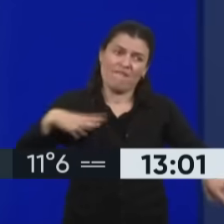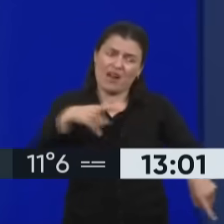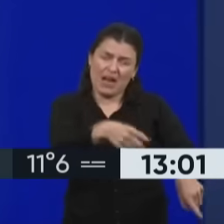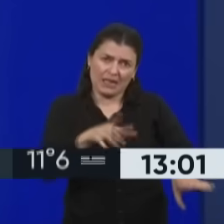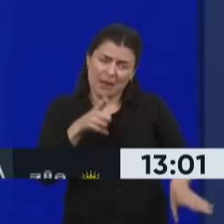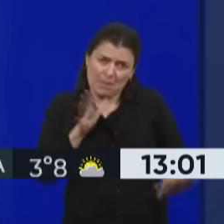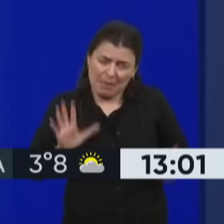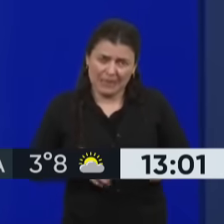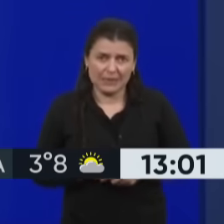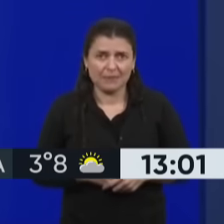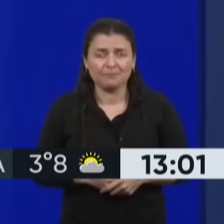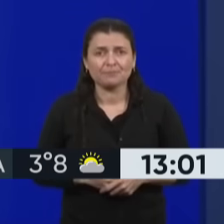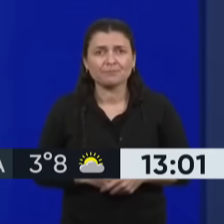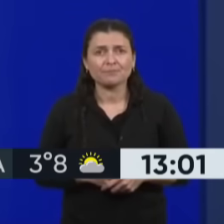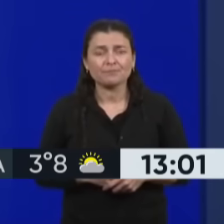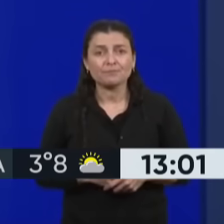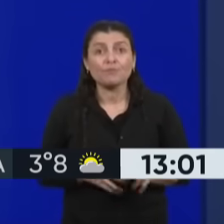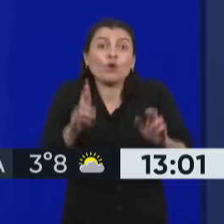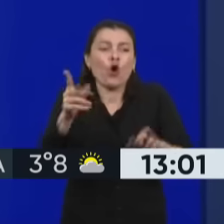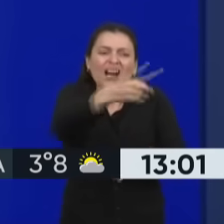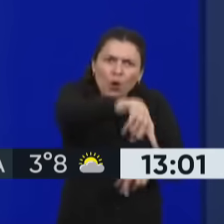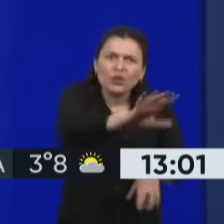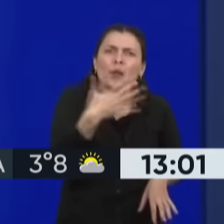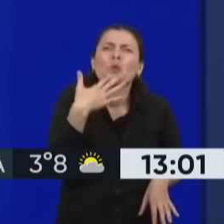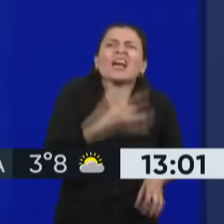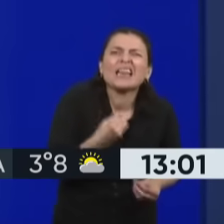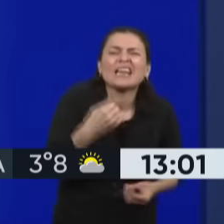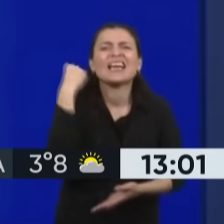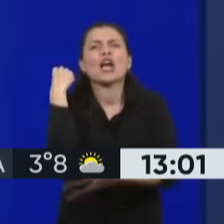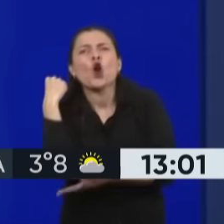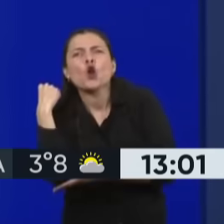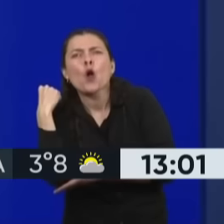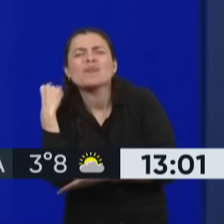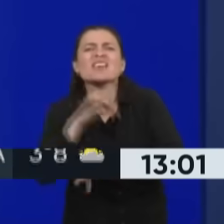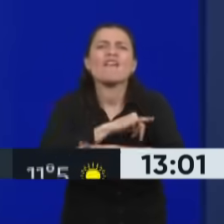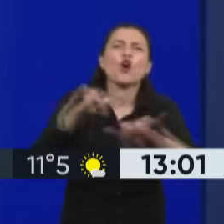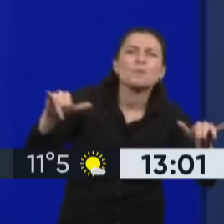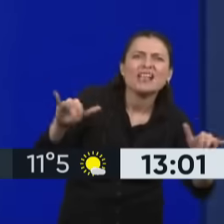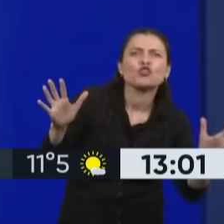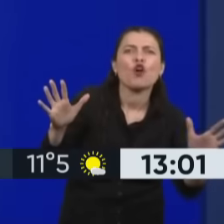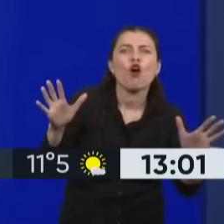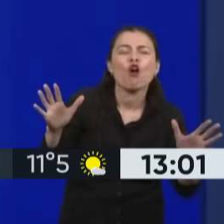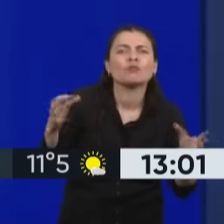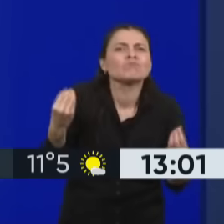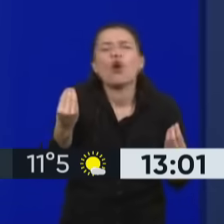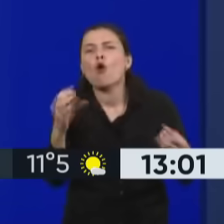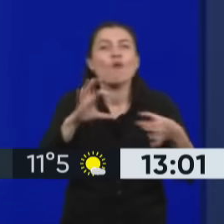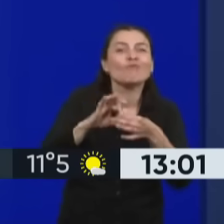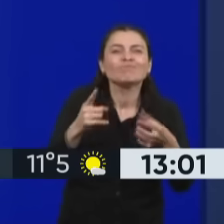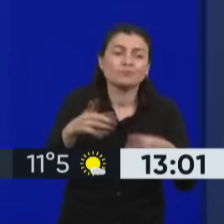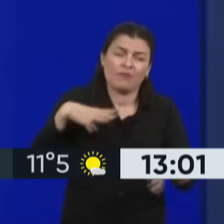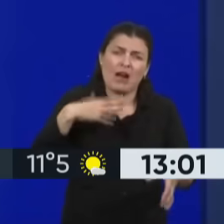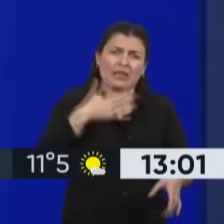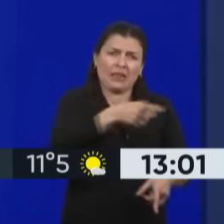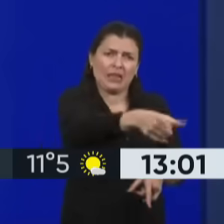que entenderán de qué se trata el uso de la información en la sociedad.